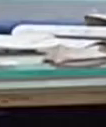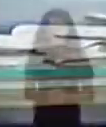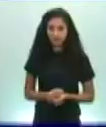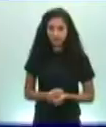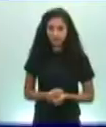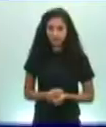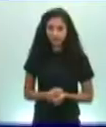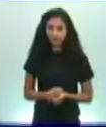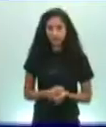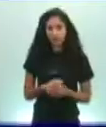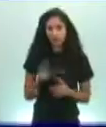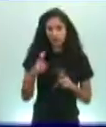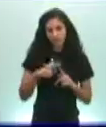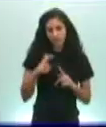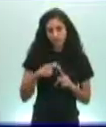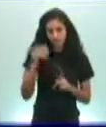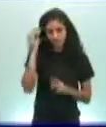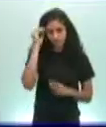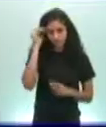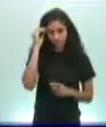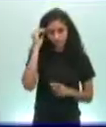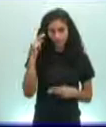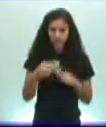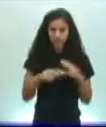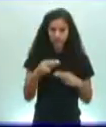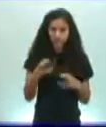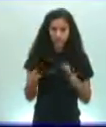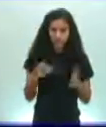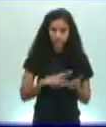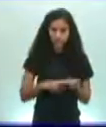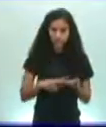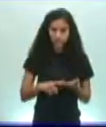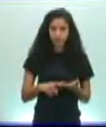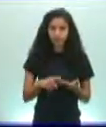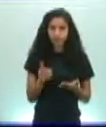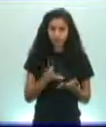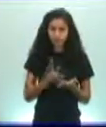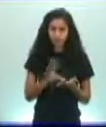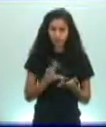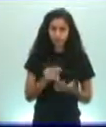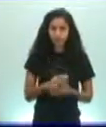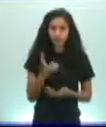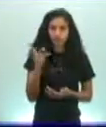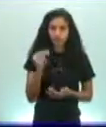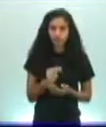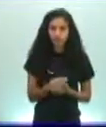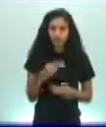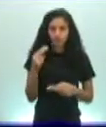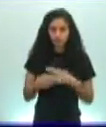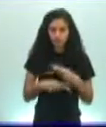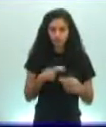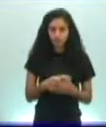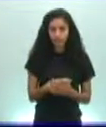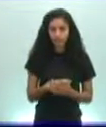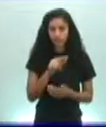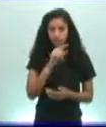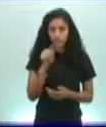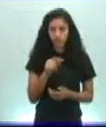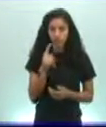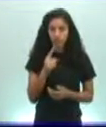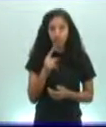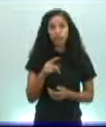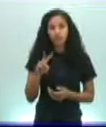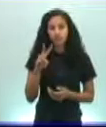Las tareas de aprendizaje que estarás realizando durante esta semana son de tu libro de texto. Realizarás los ejercicios 1 y